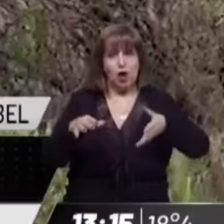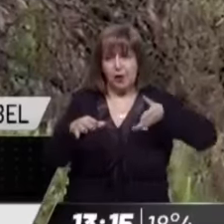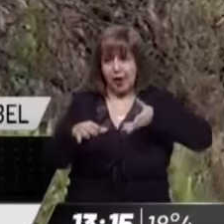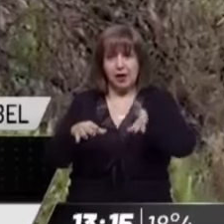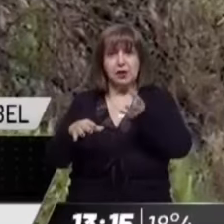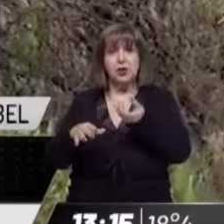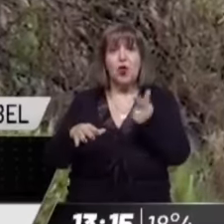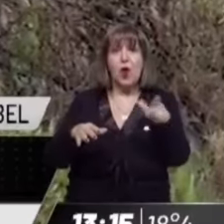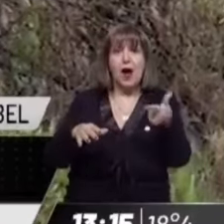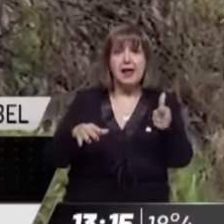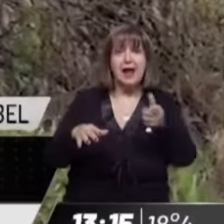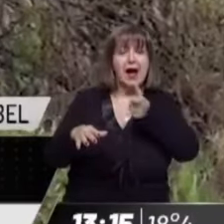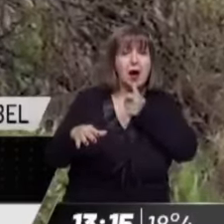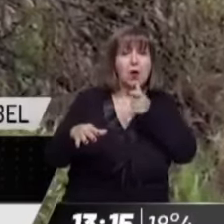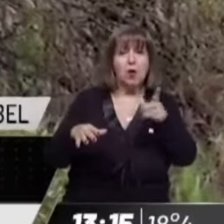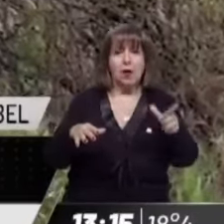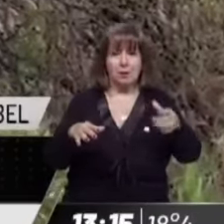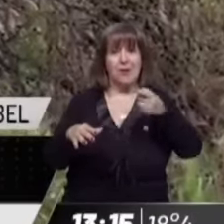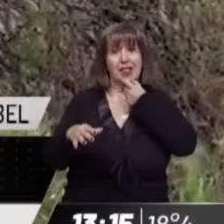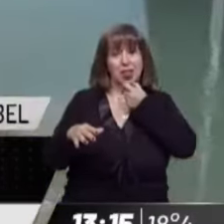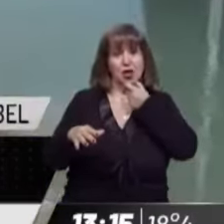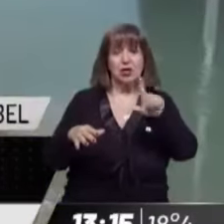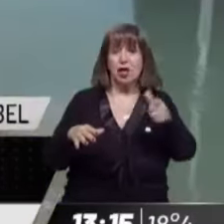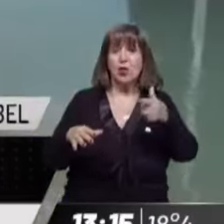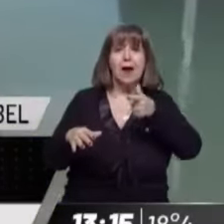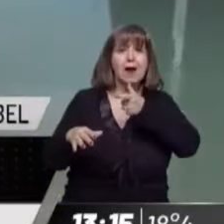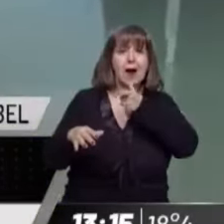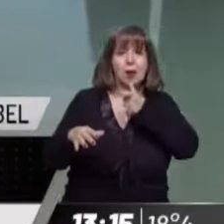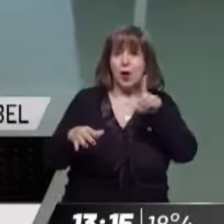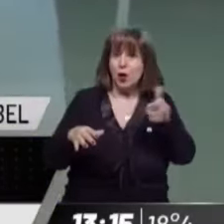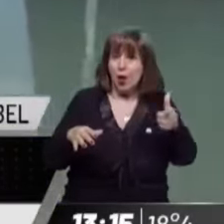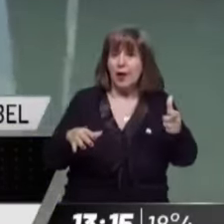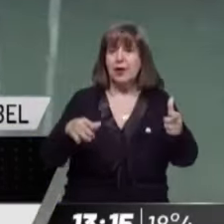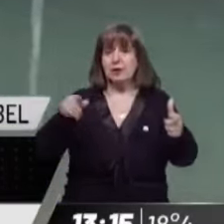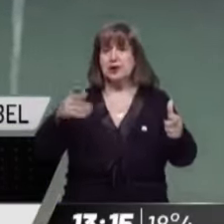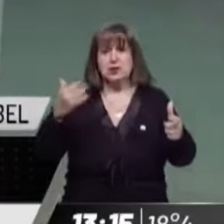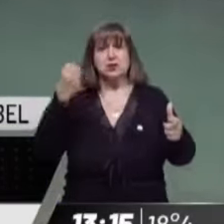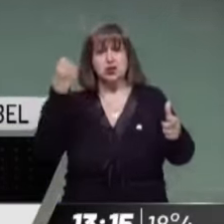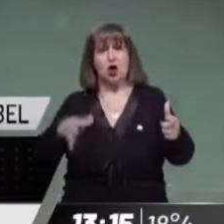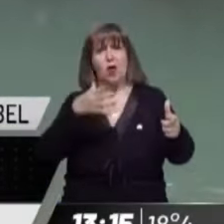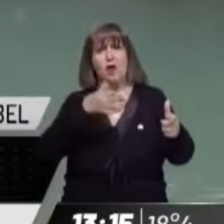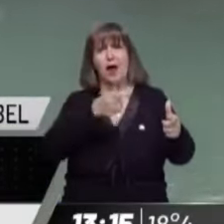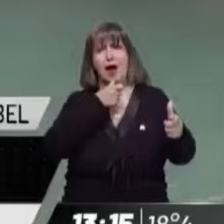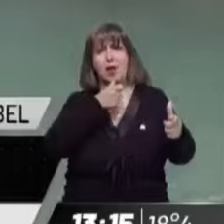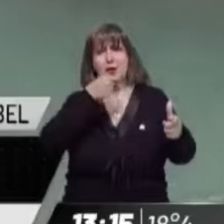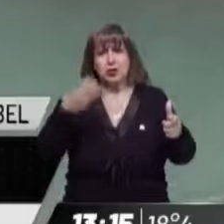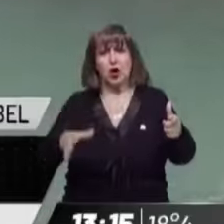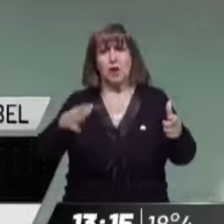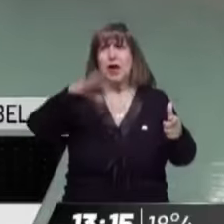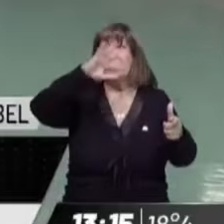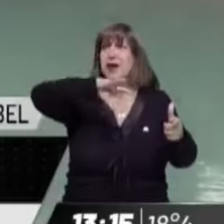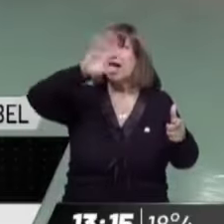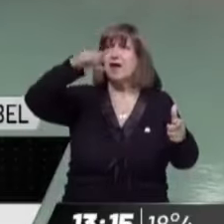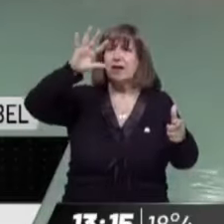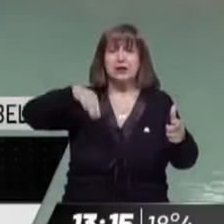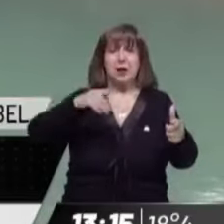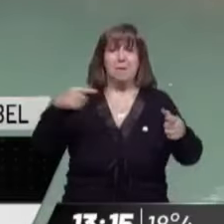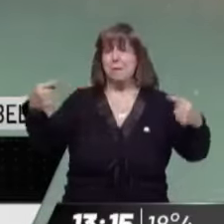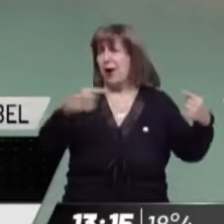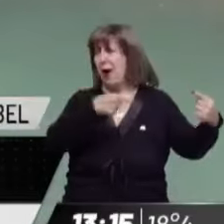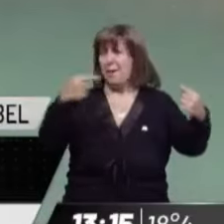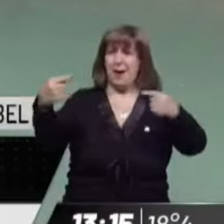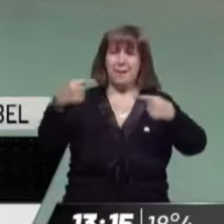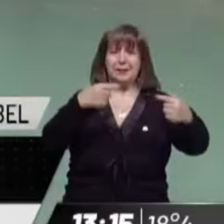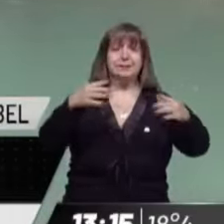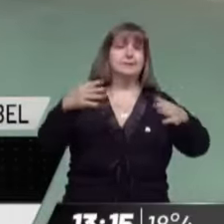Agua. El agua que viene de ese lugar abastece a pobladores de dos localidades que son las dos primeras que encontramos en Santa Rosa.